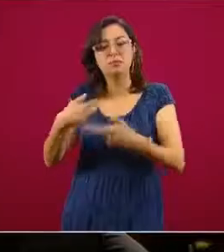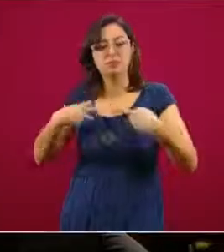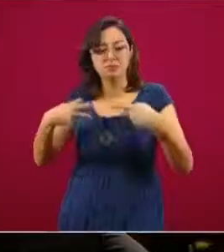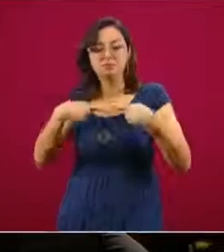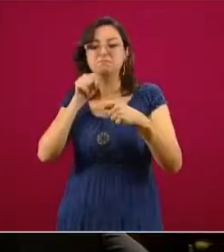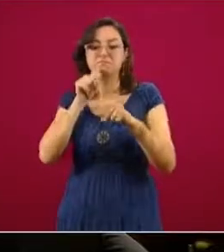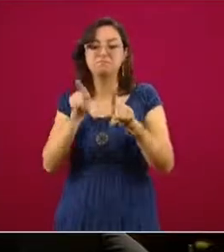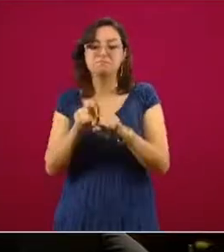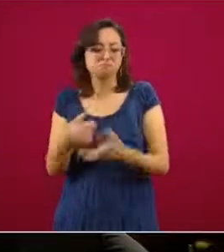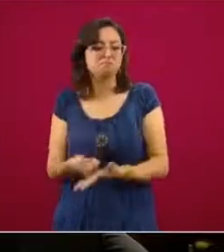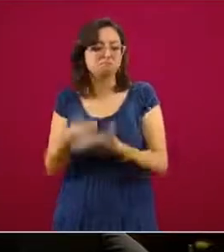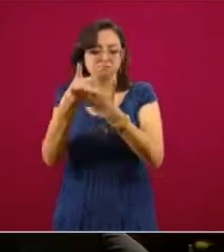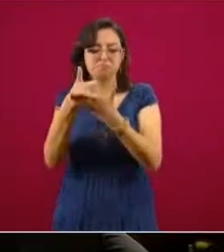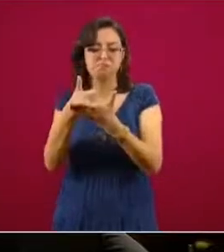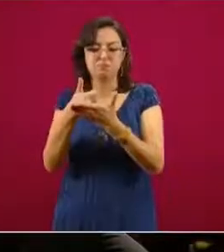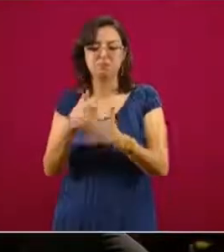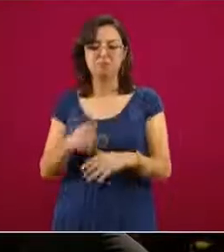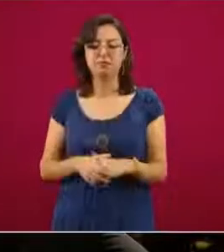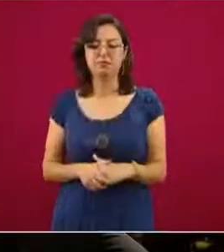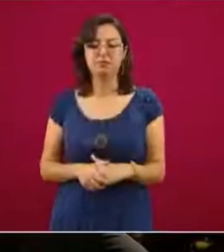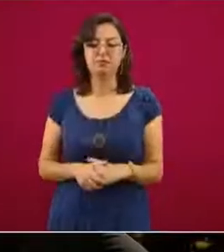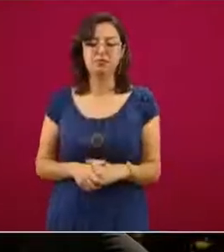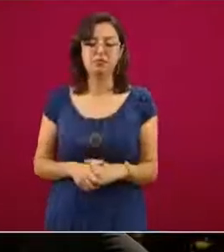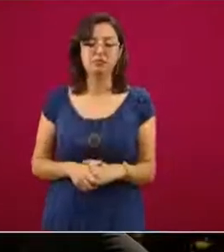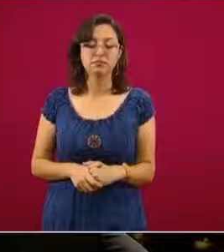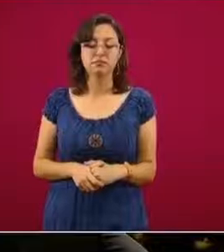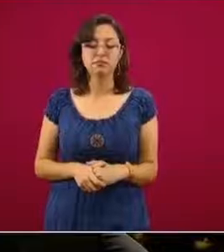también a centralizar las cosas.